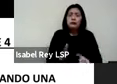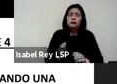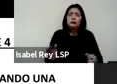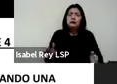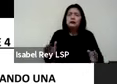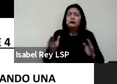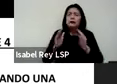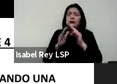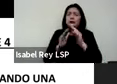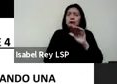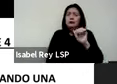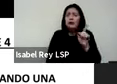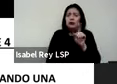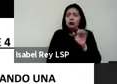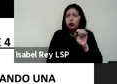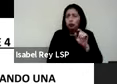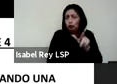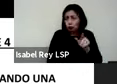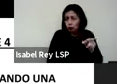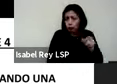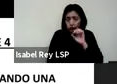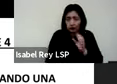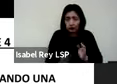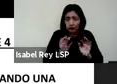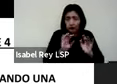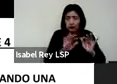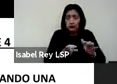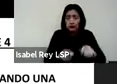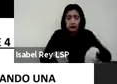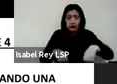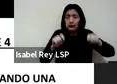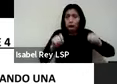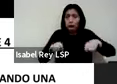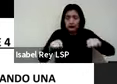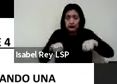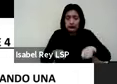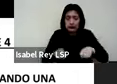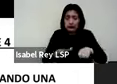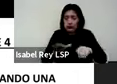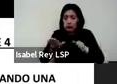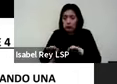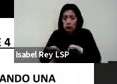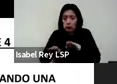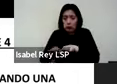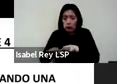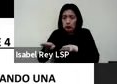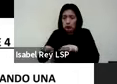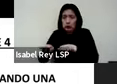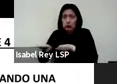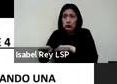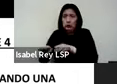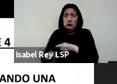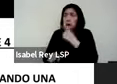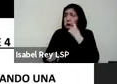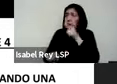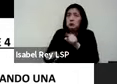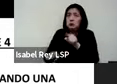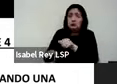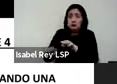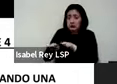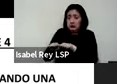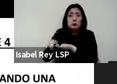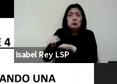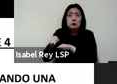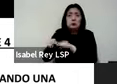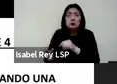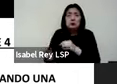Azul, dice que si usted va a Cerro Azul, la toalla suya está junto a la toalla de otra persona que usted no conoce. Y